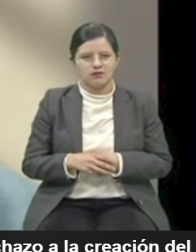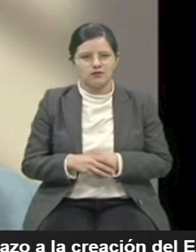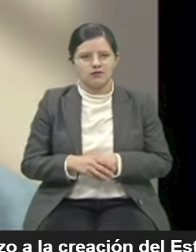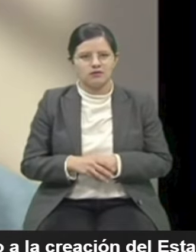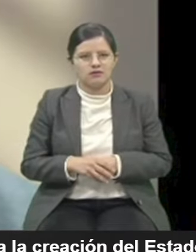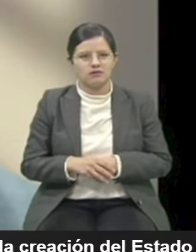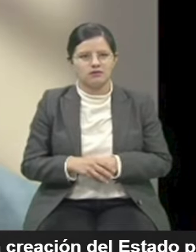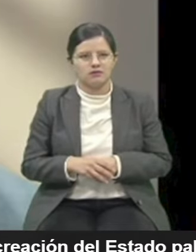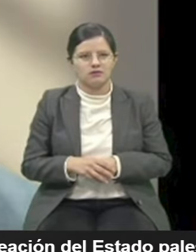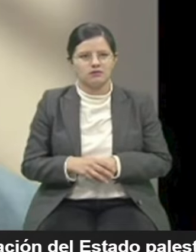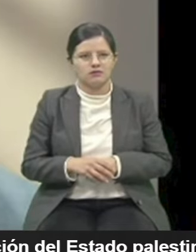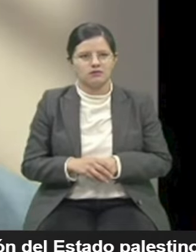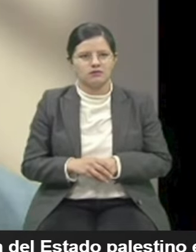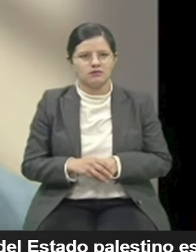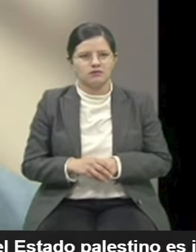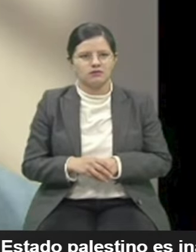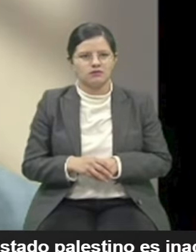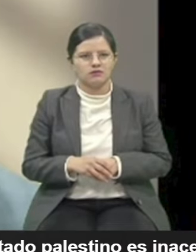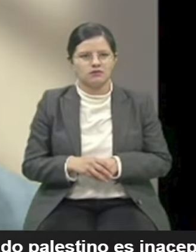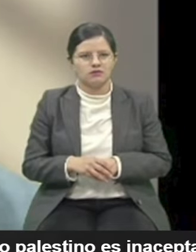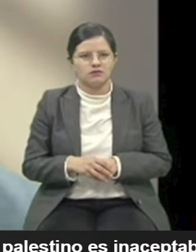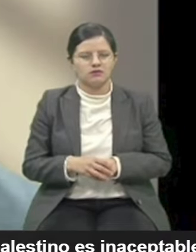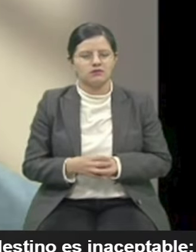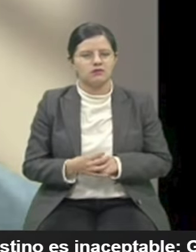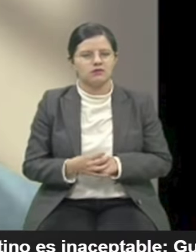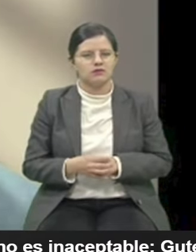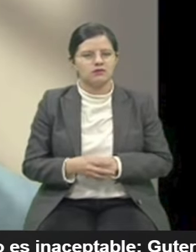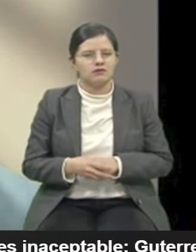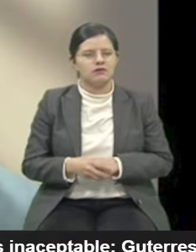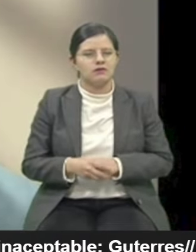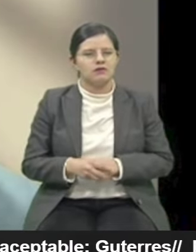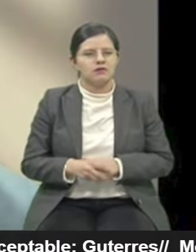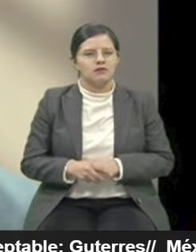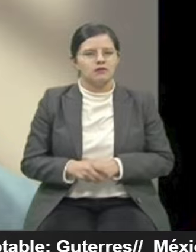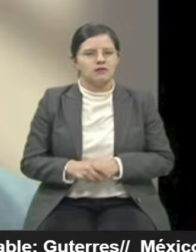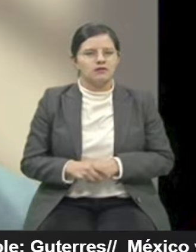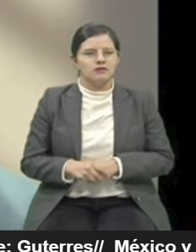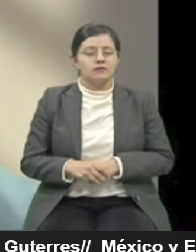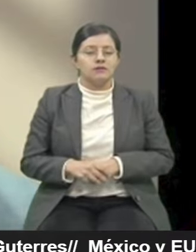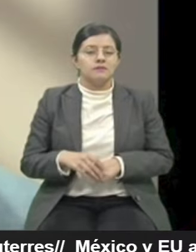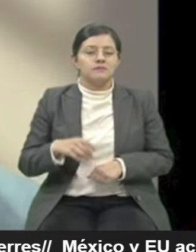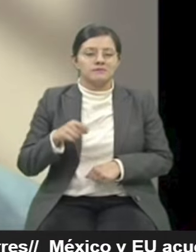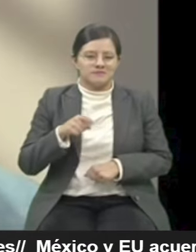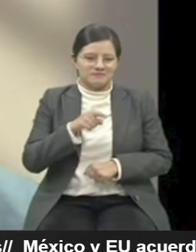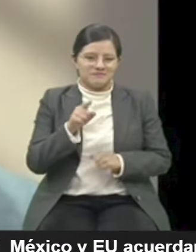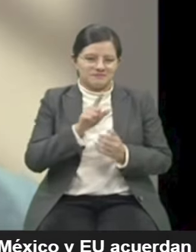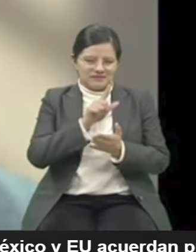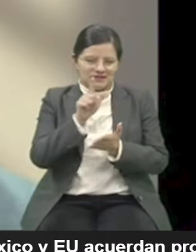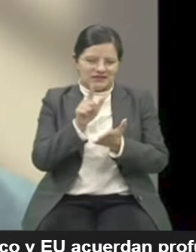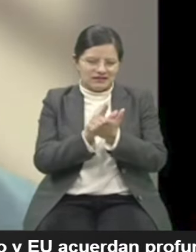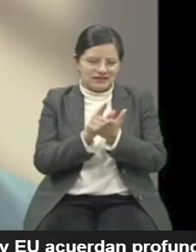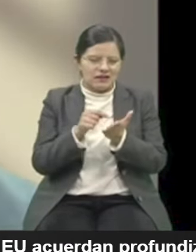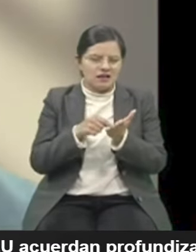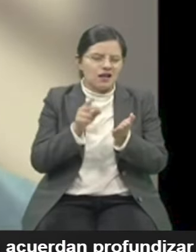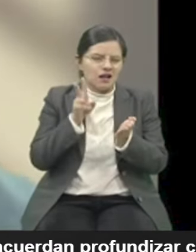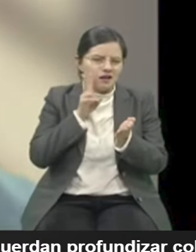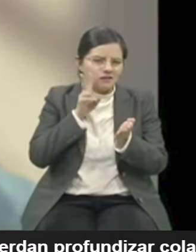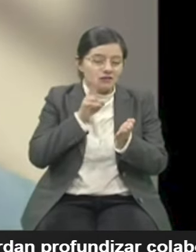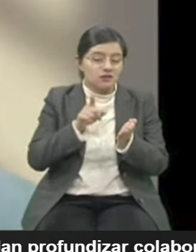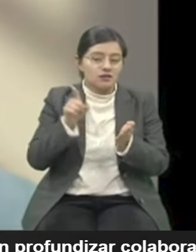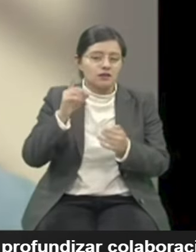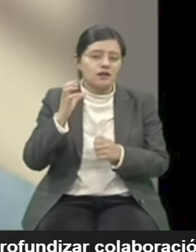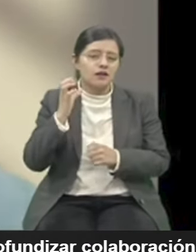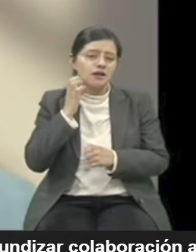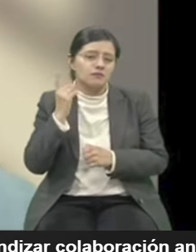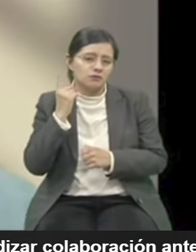cuál es la pretensión a través de Qué mecanismo legal podría la